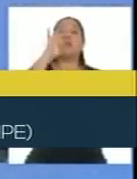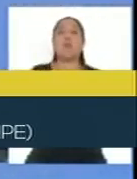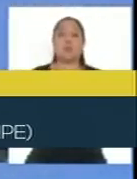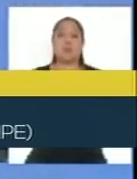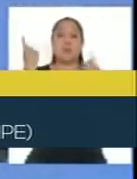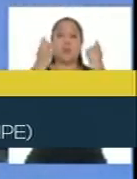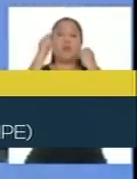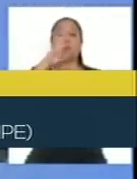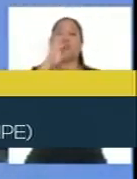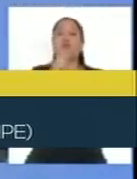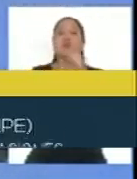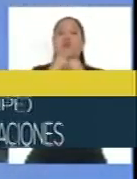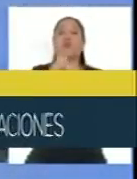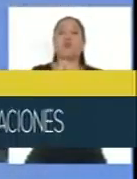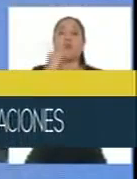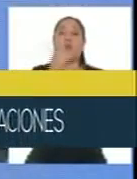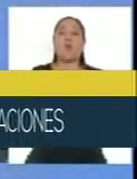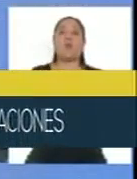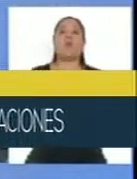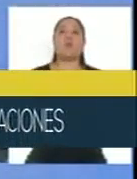del Bicentenario.